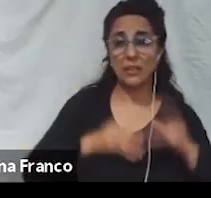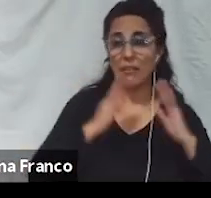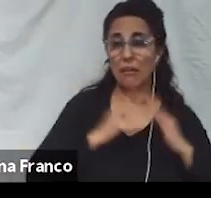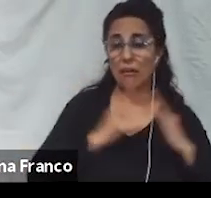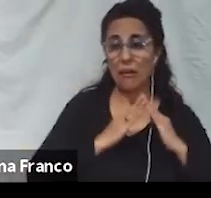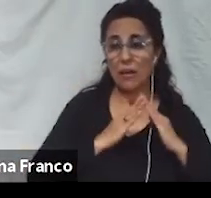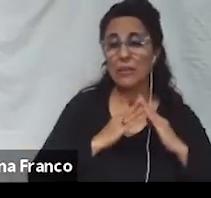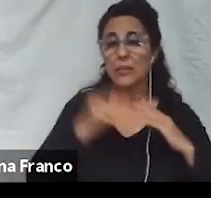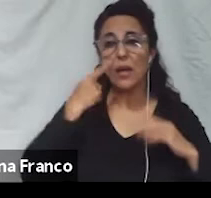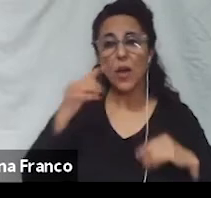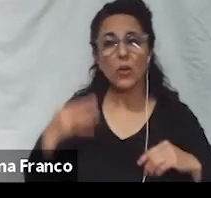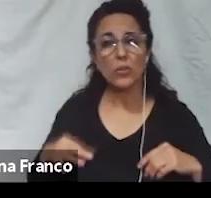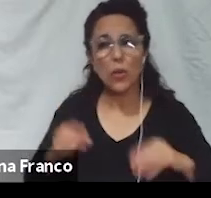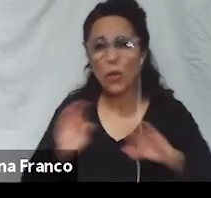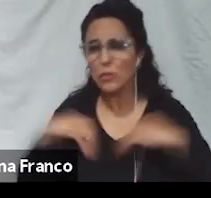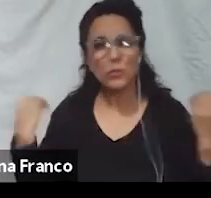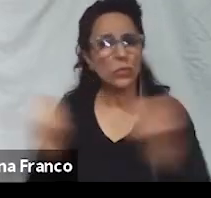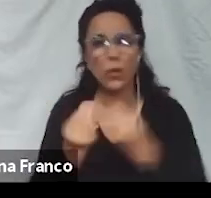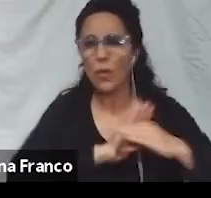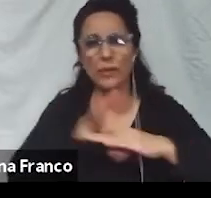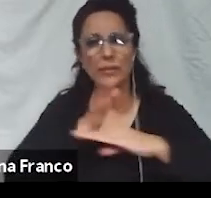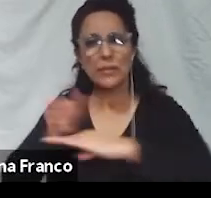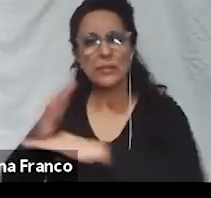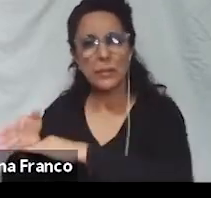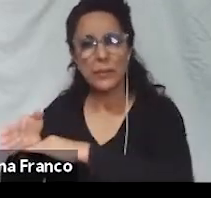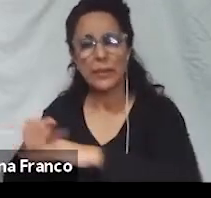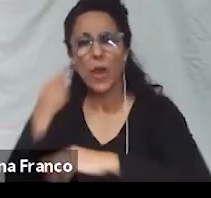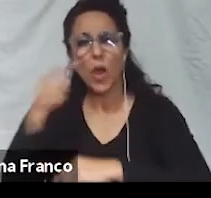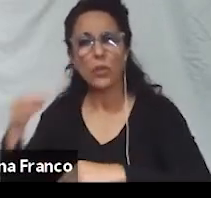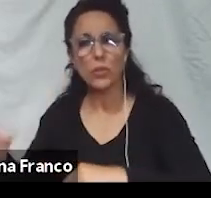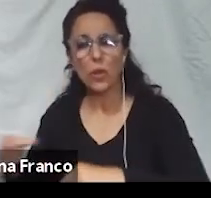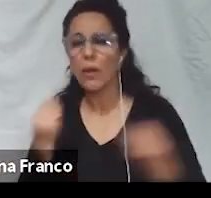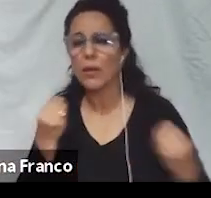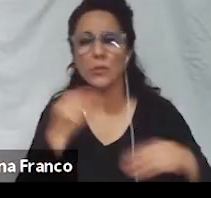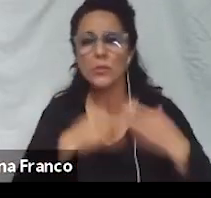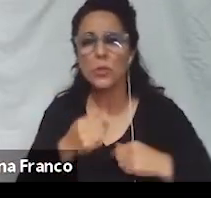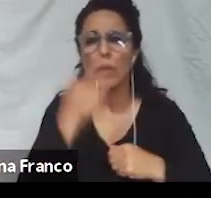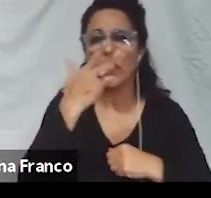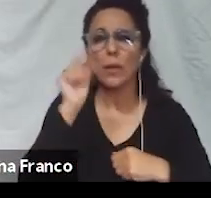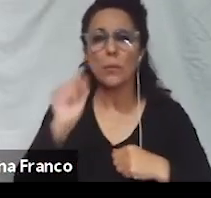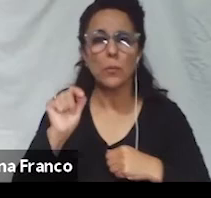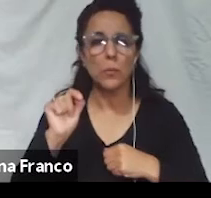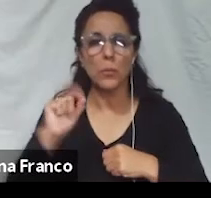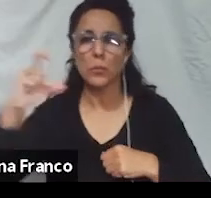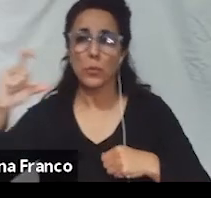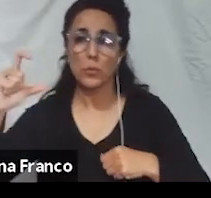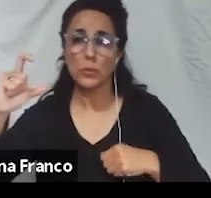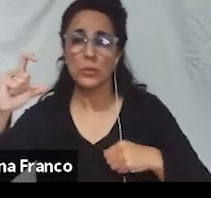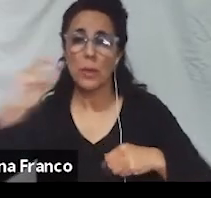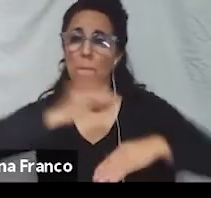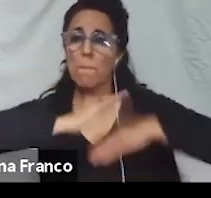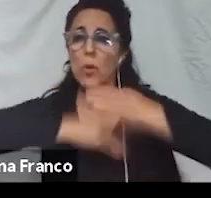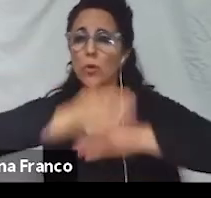tenemos que chequear la accesibilidad, tenemos que testear que todo sea accesible. Entonces, a esto se refiere el paso 3.c de incluir